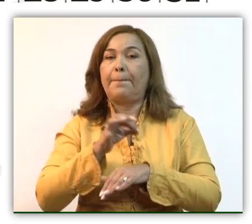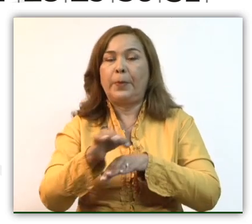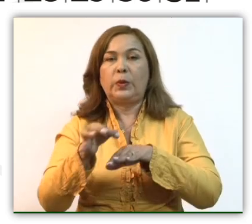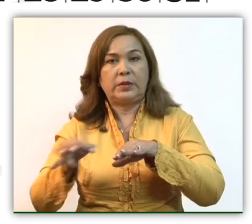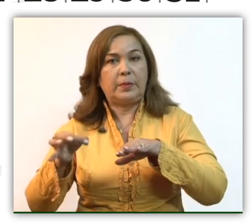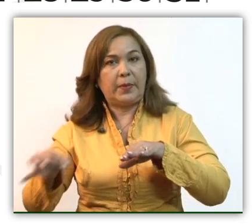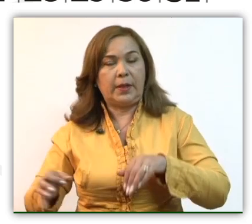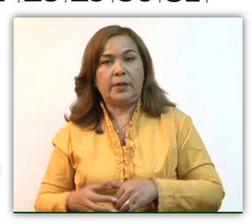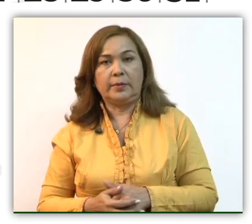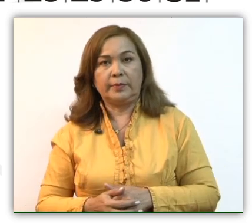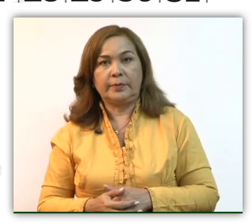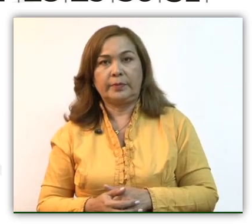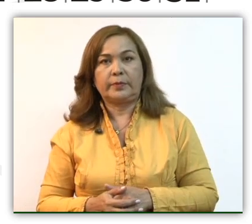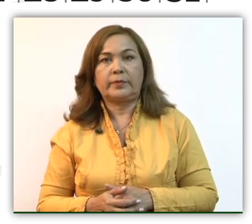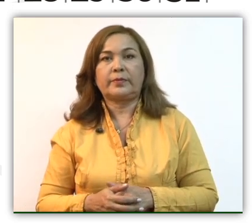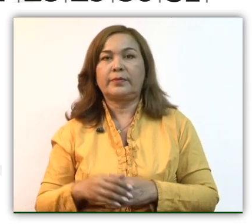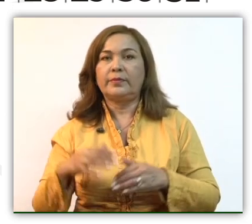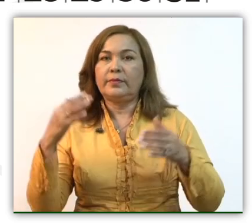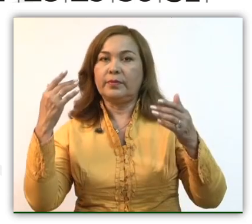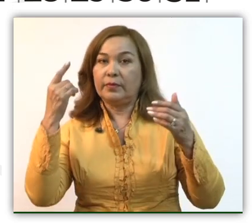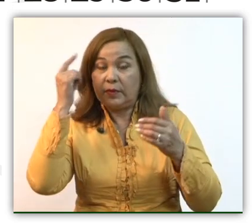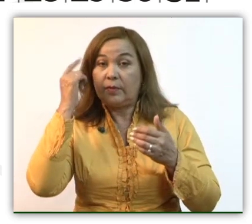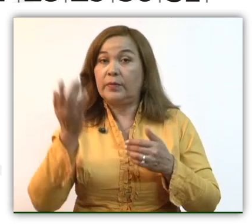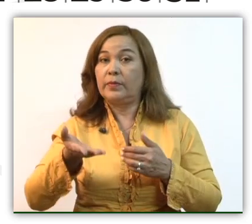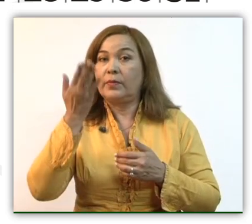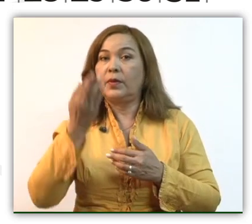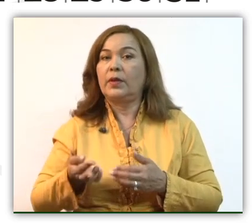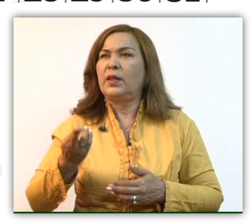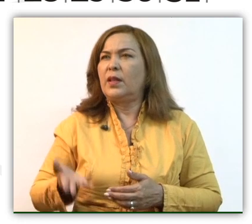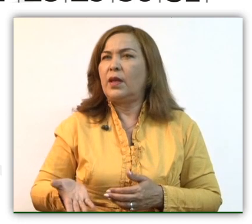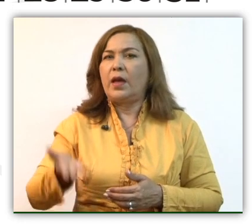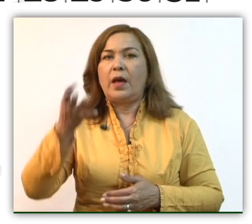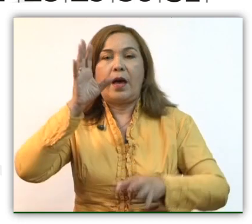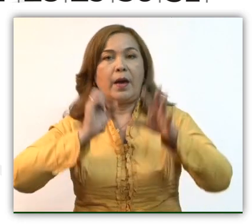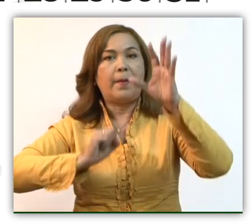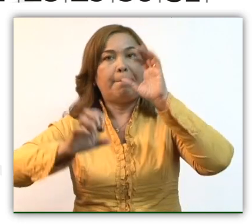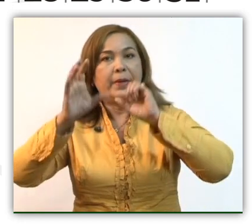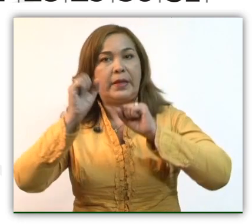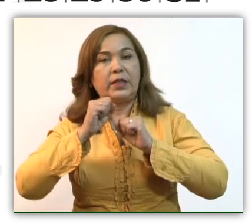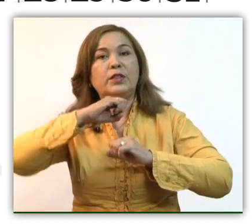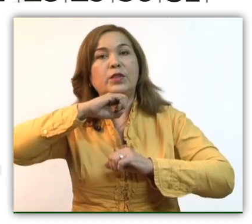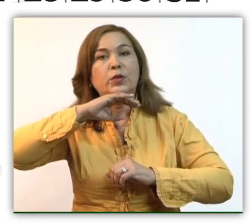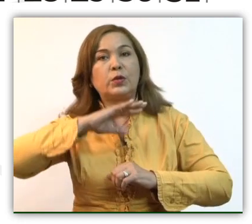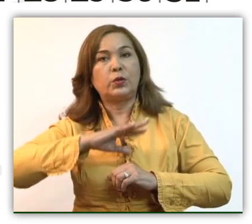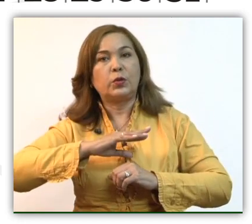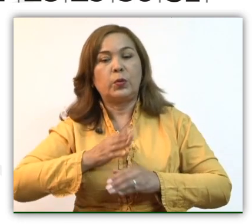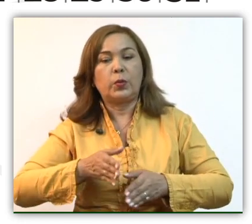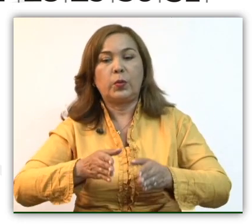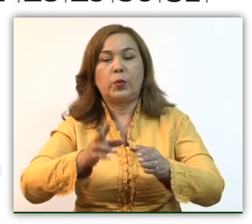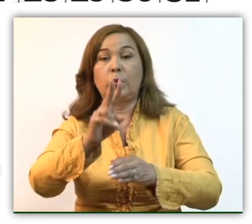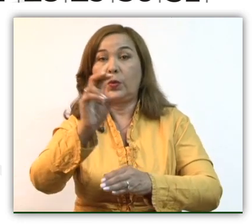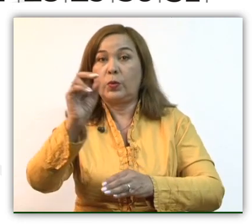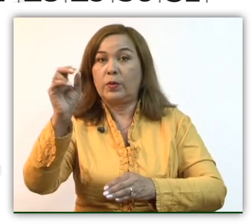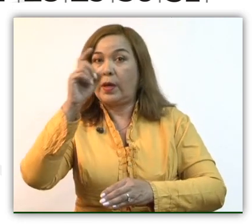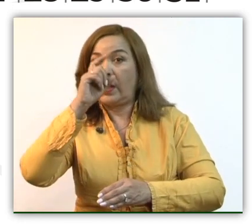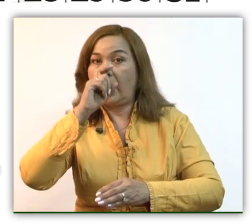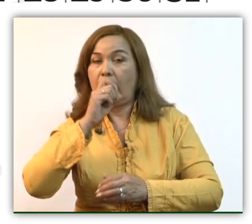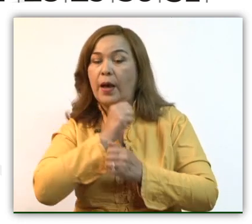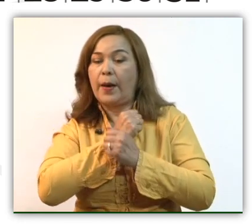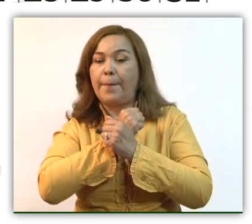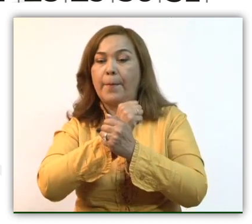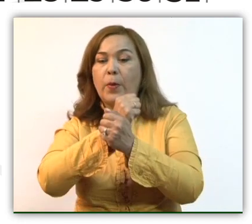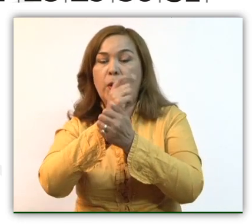Fase Parroquial y o Municipal. Efemérides. Resaltar los aprendizajes de la historia